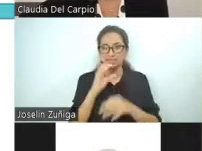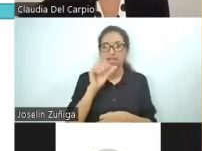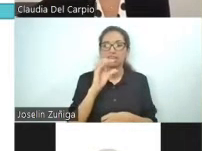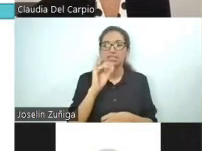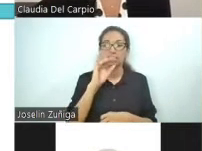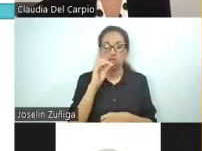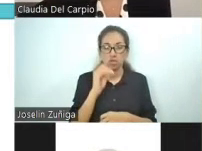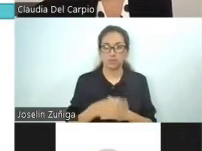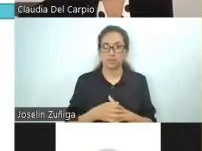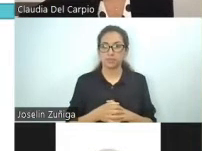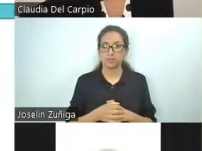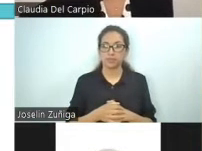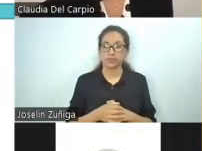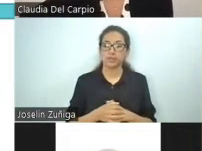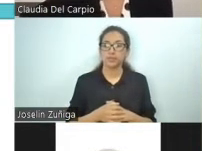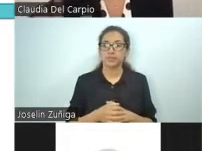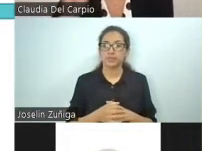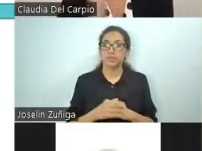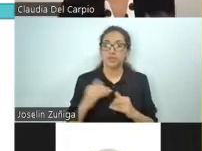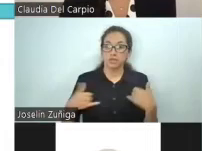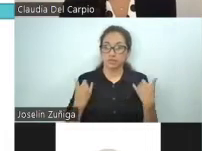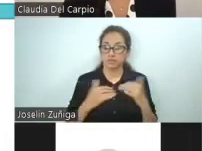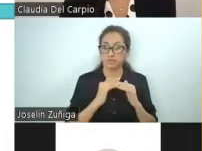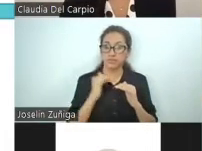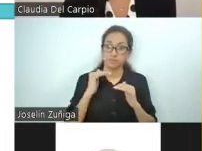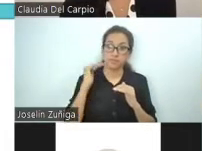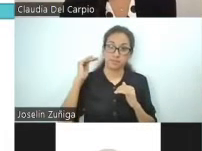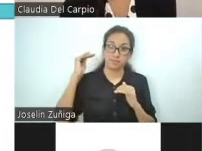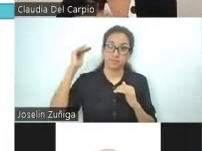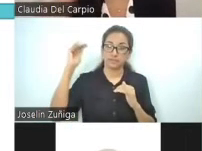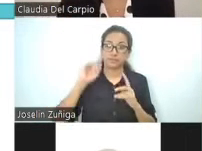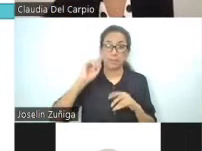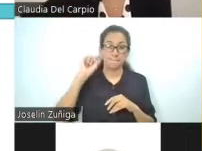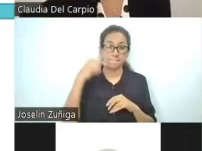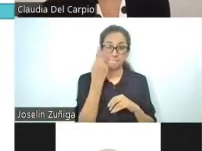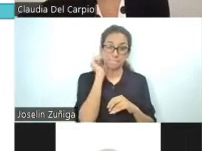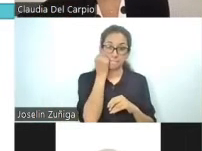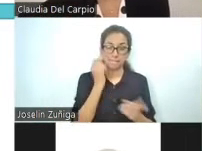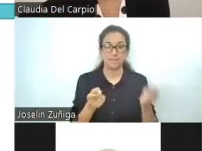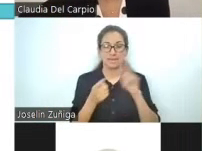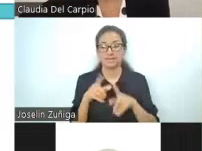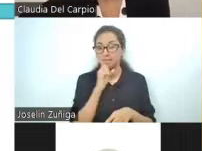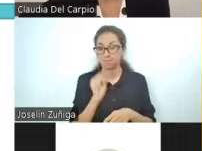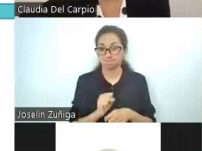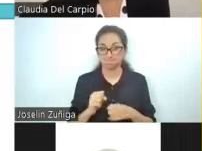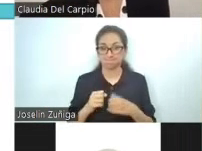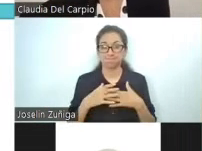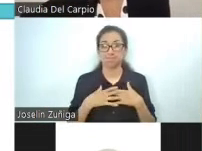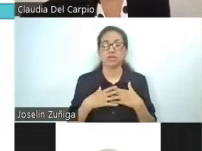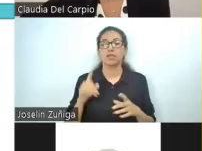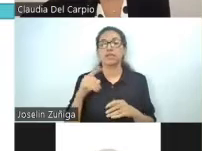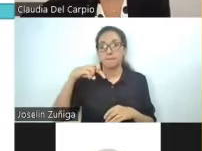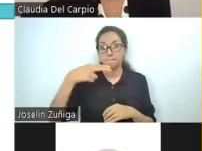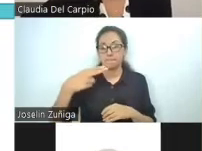láctico. Durante la edad reproductiva, desde que empieza la primera menstruación hasta la menopausia, es un pH ácido